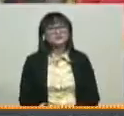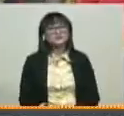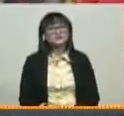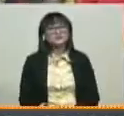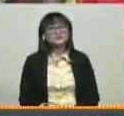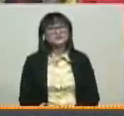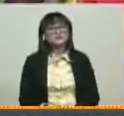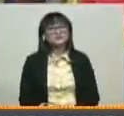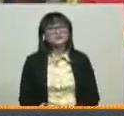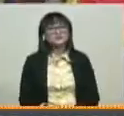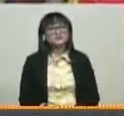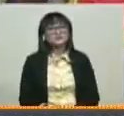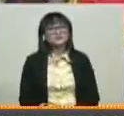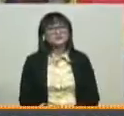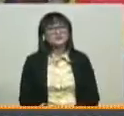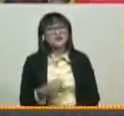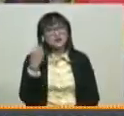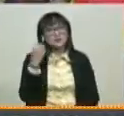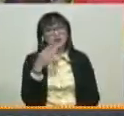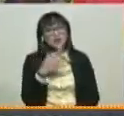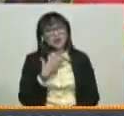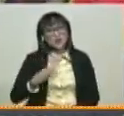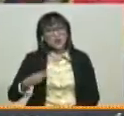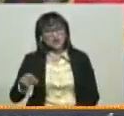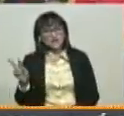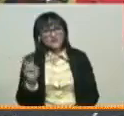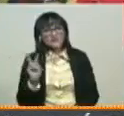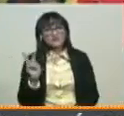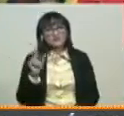Ellos declaran como que fueran dueños de Venezuela.